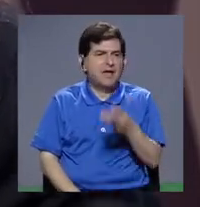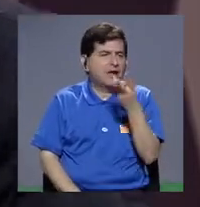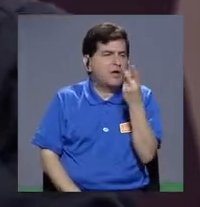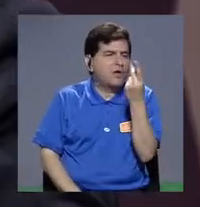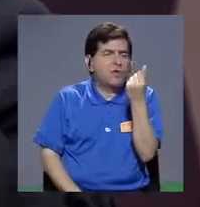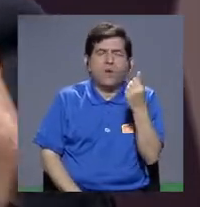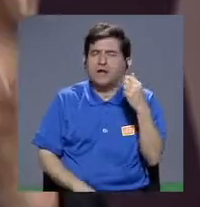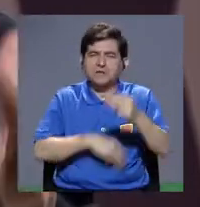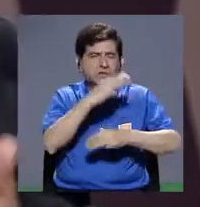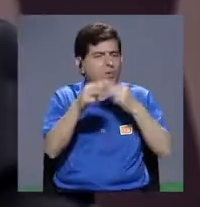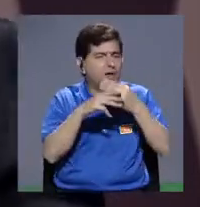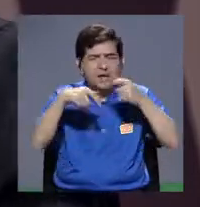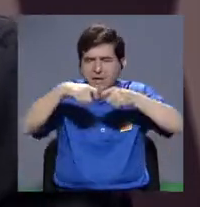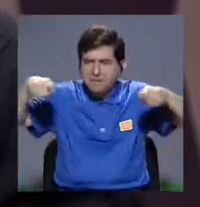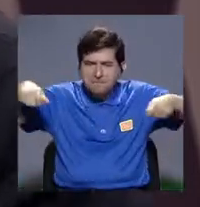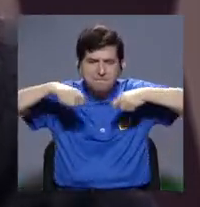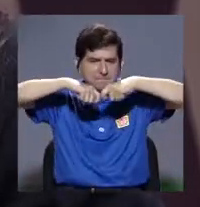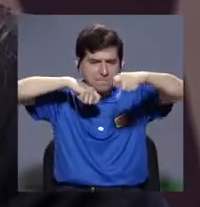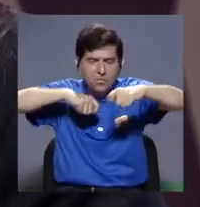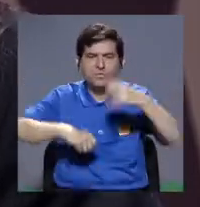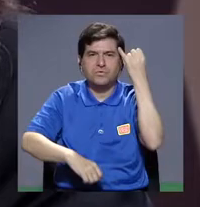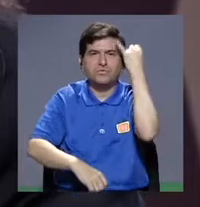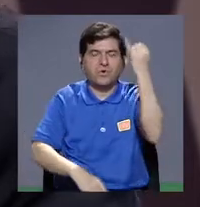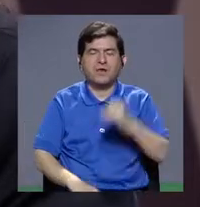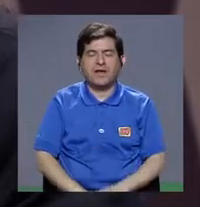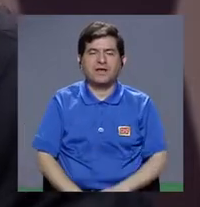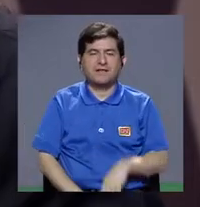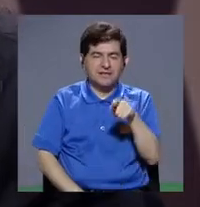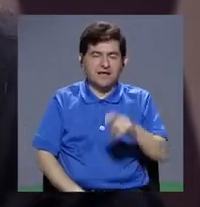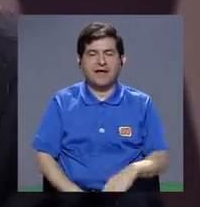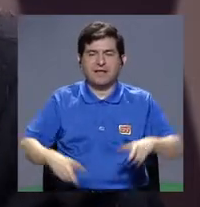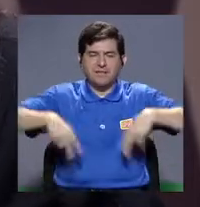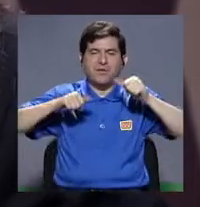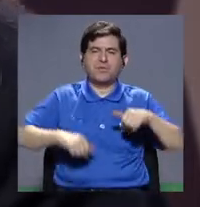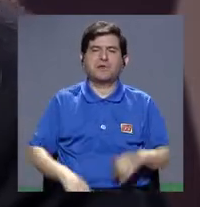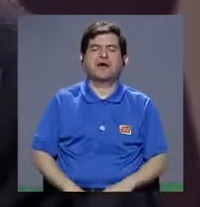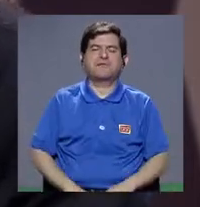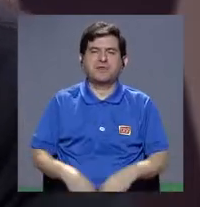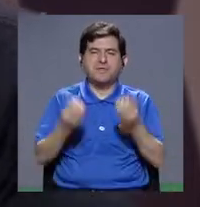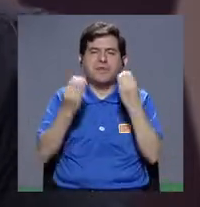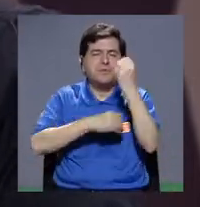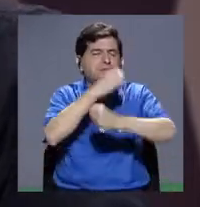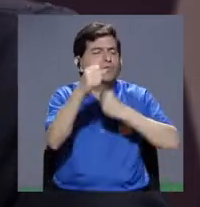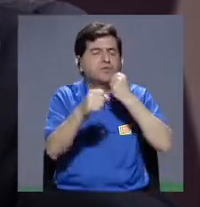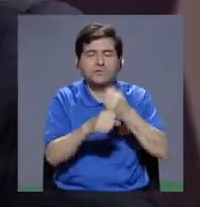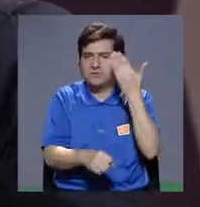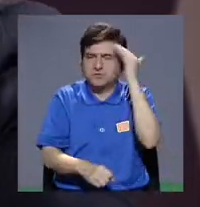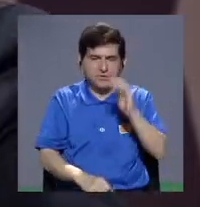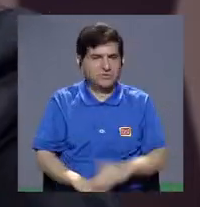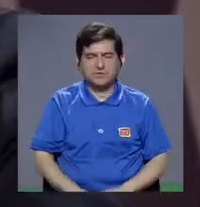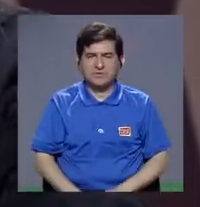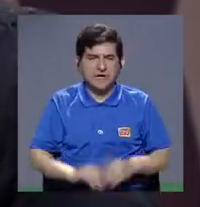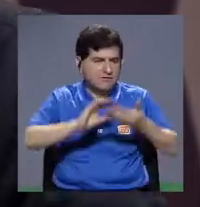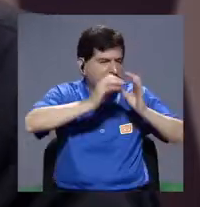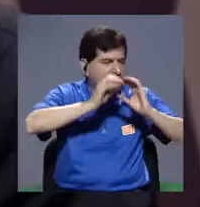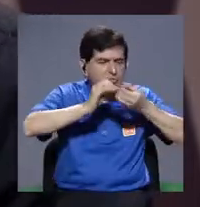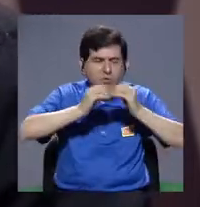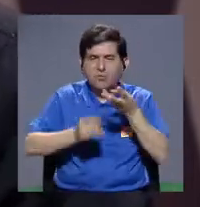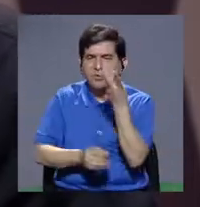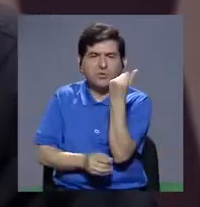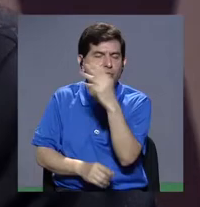medido está en el mundo ese concepto de longevidad verdad porque no sabemos cuántos índices